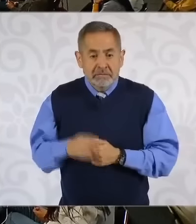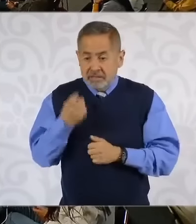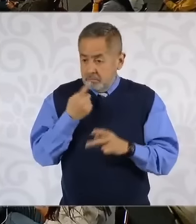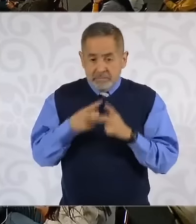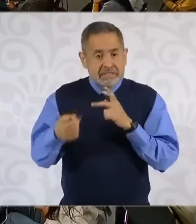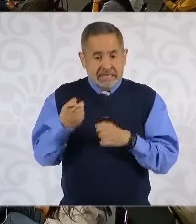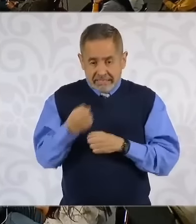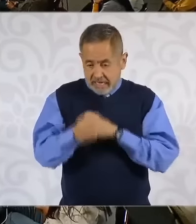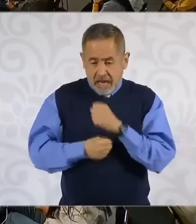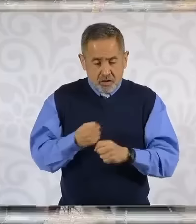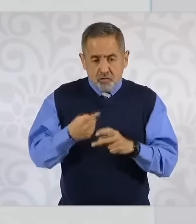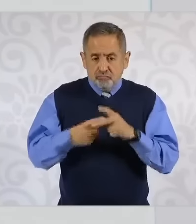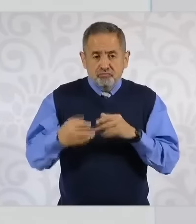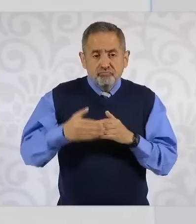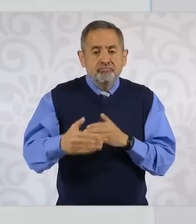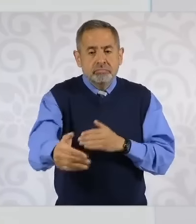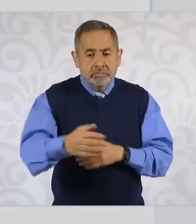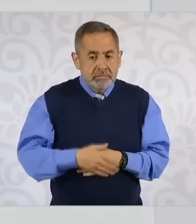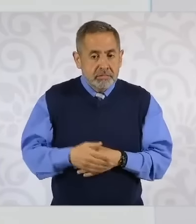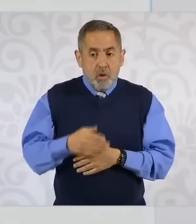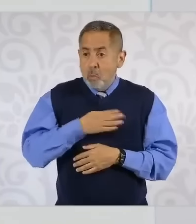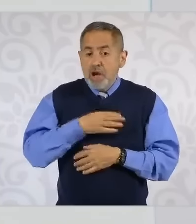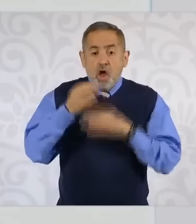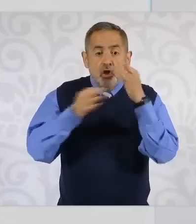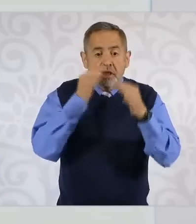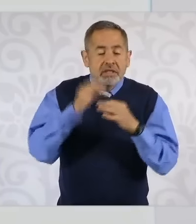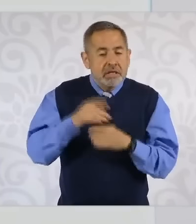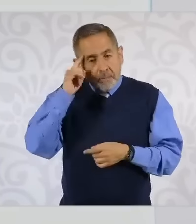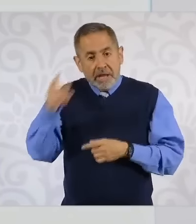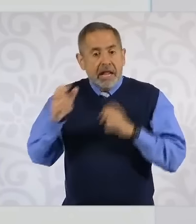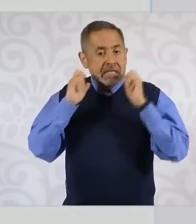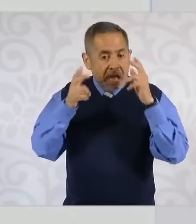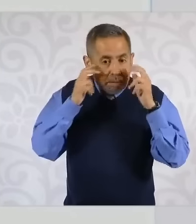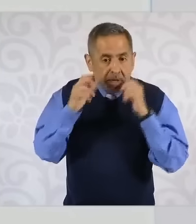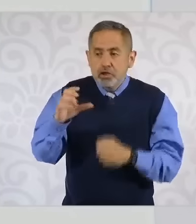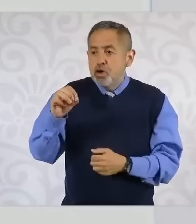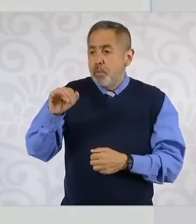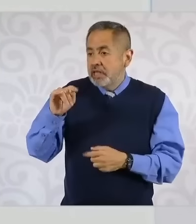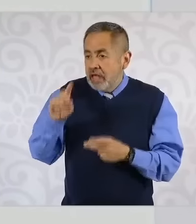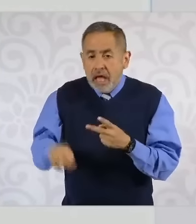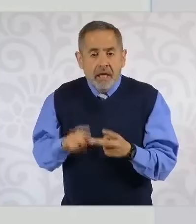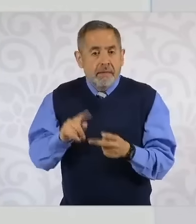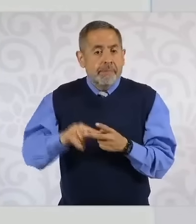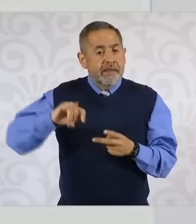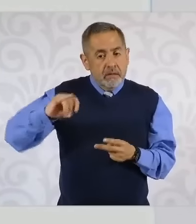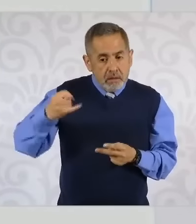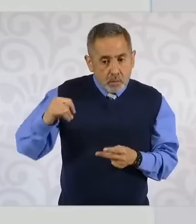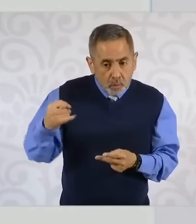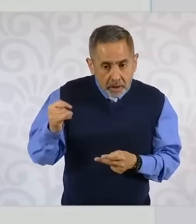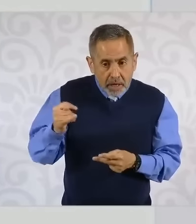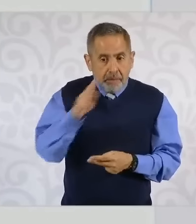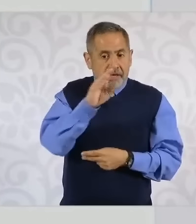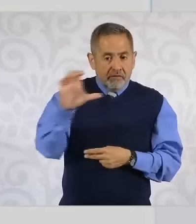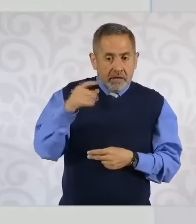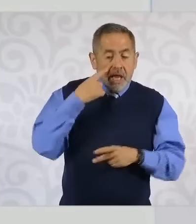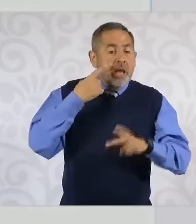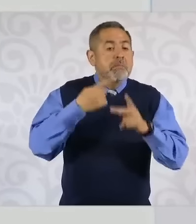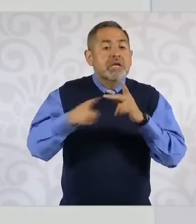Buena noticia para Comitán, Chiapas y para Tijuana, Baja California. A partir